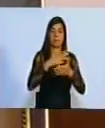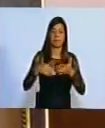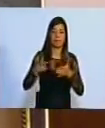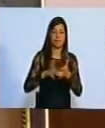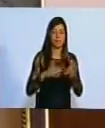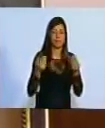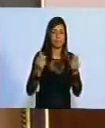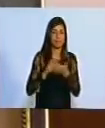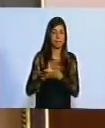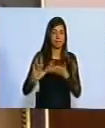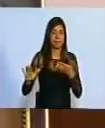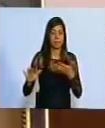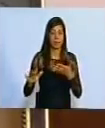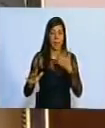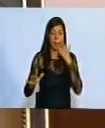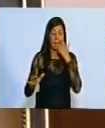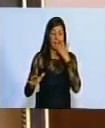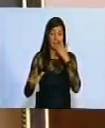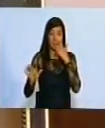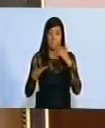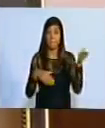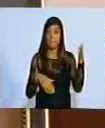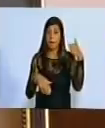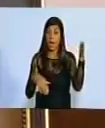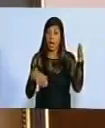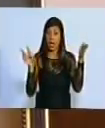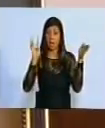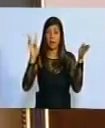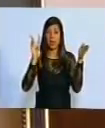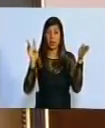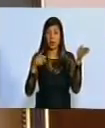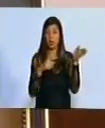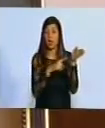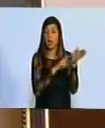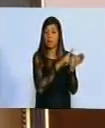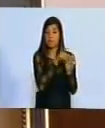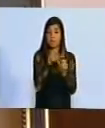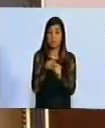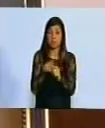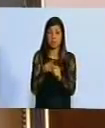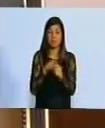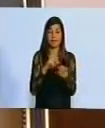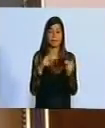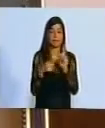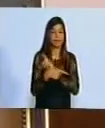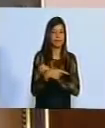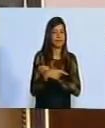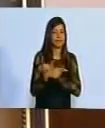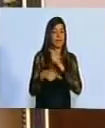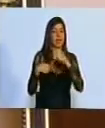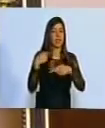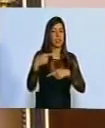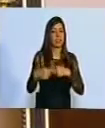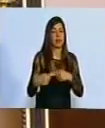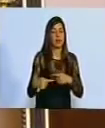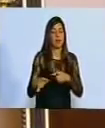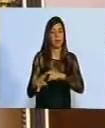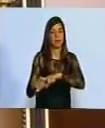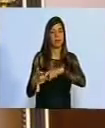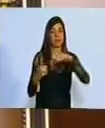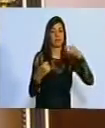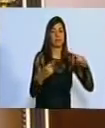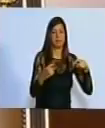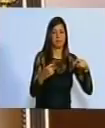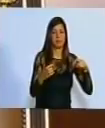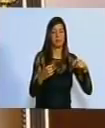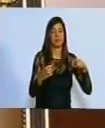Y la bandera de Venezuela que entró en la Gran Colombia no era la misma bandera de Venezuela que salió de la Gran